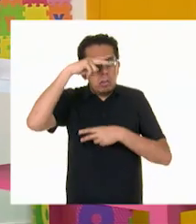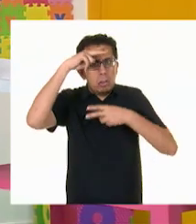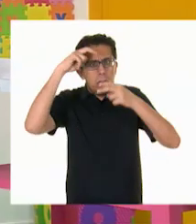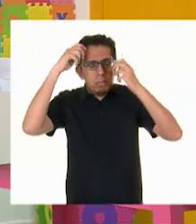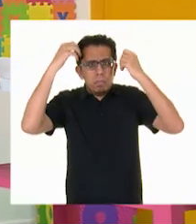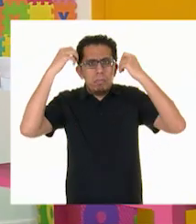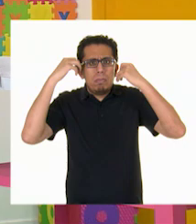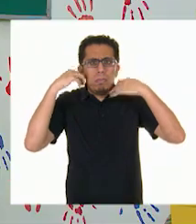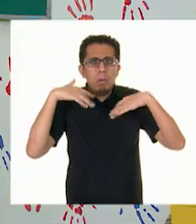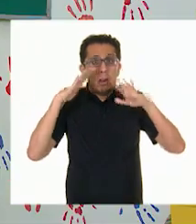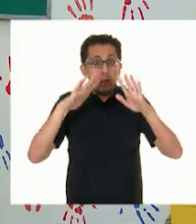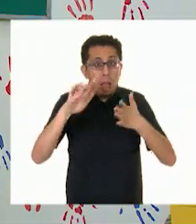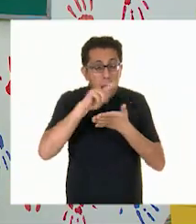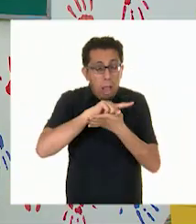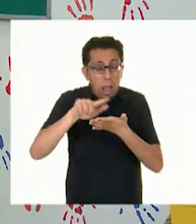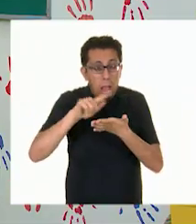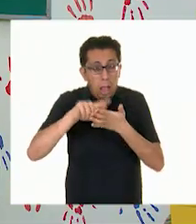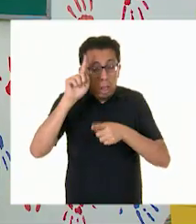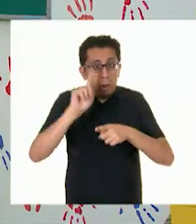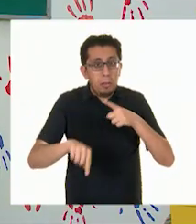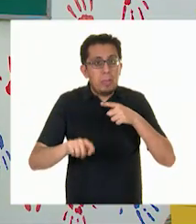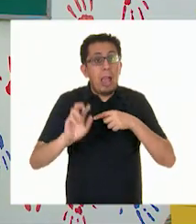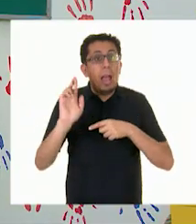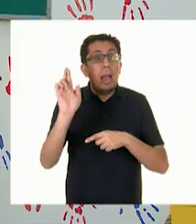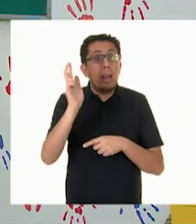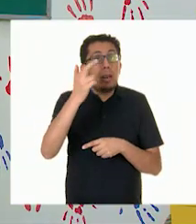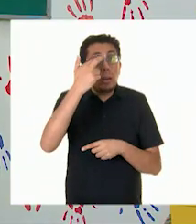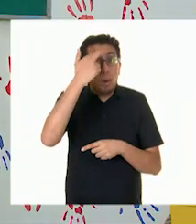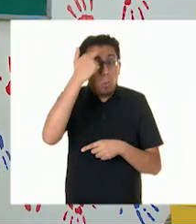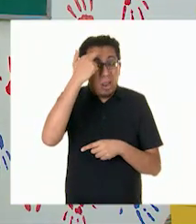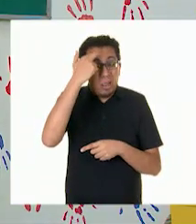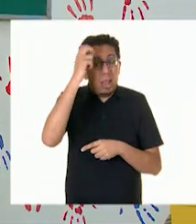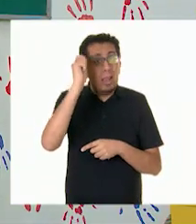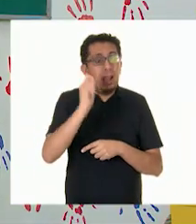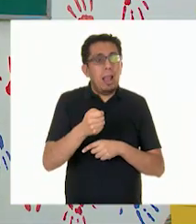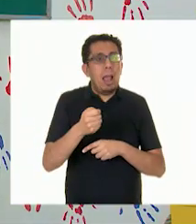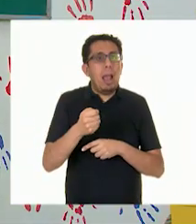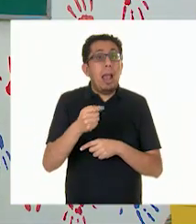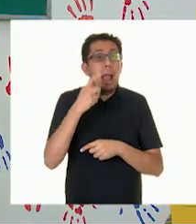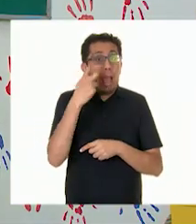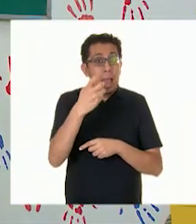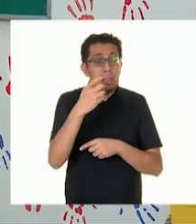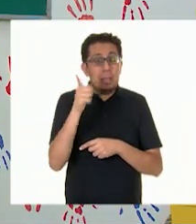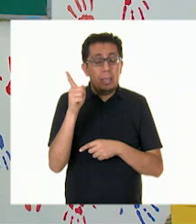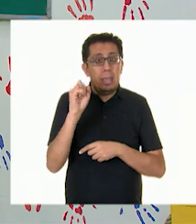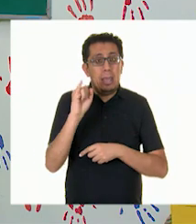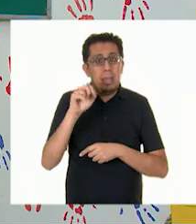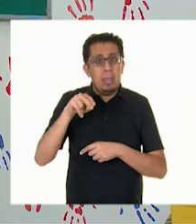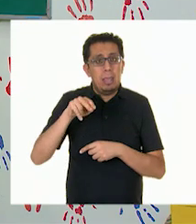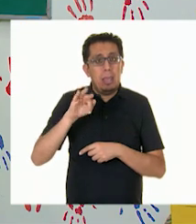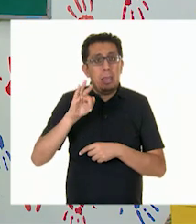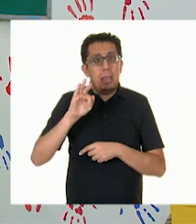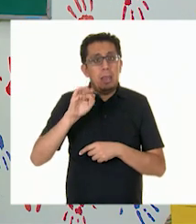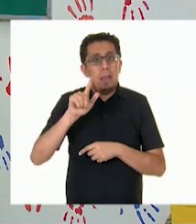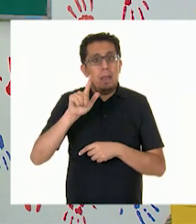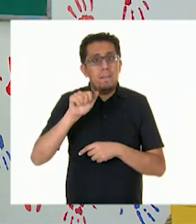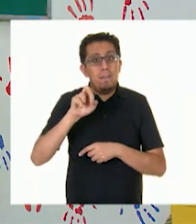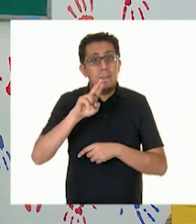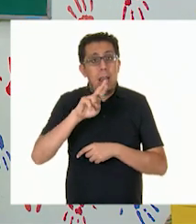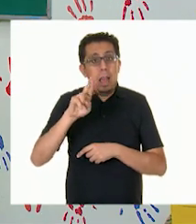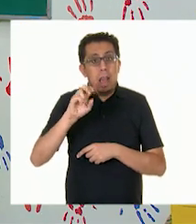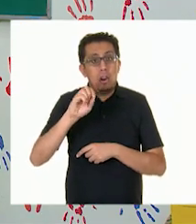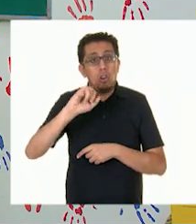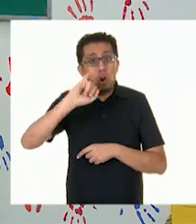ver. ¿Recuerdan que una de sus desventajas de los termómetros infrarrojos, si estaba sucio